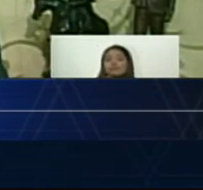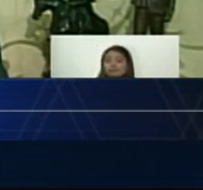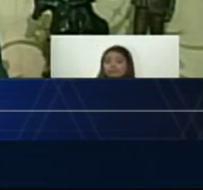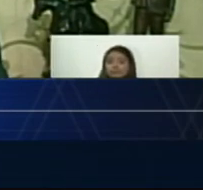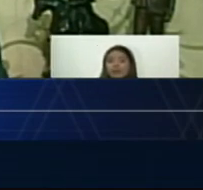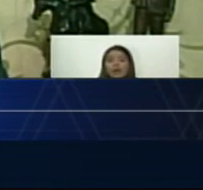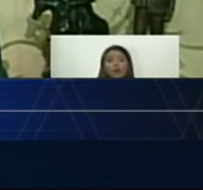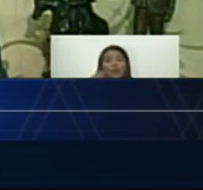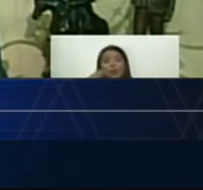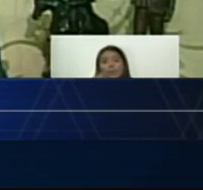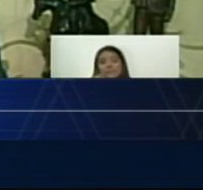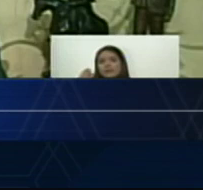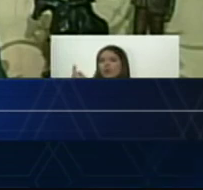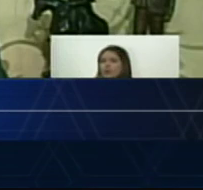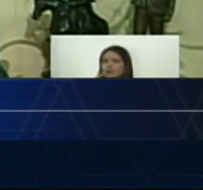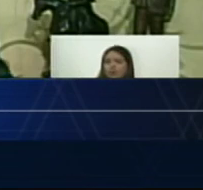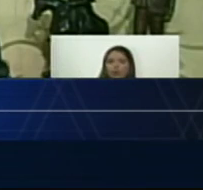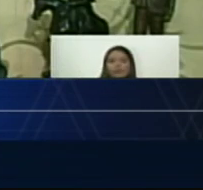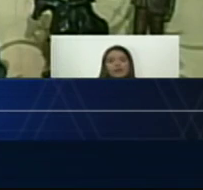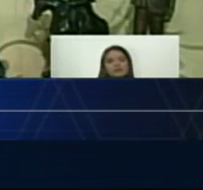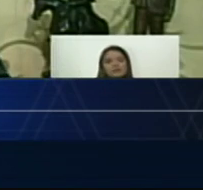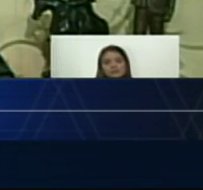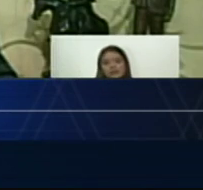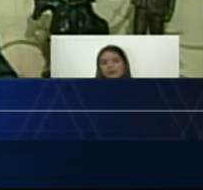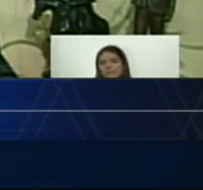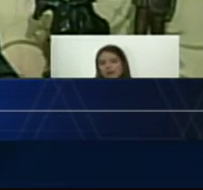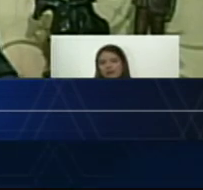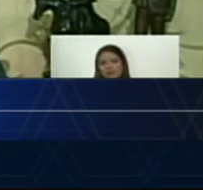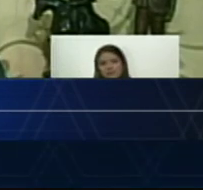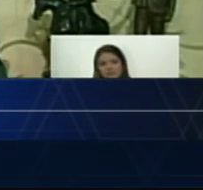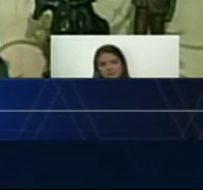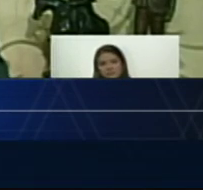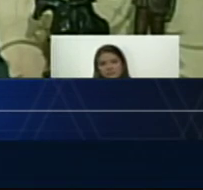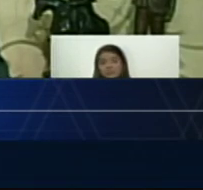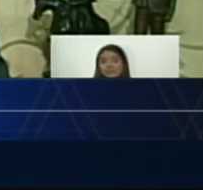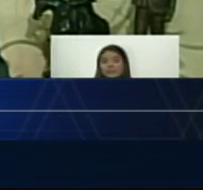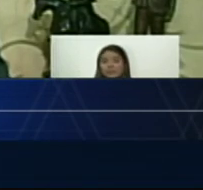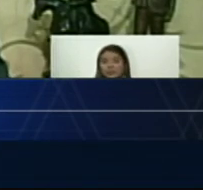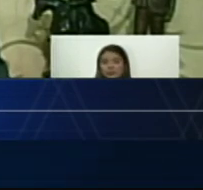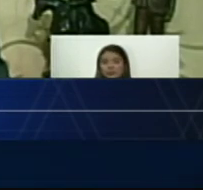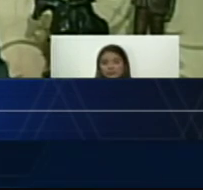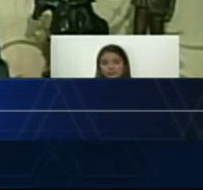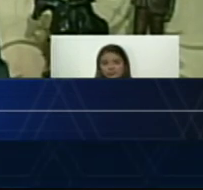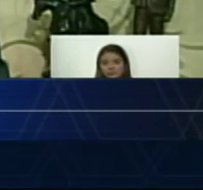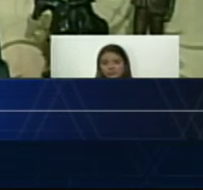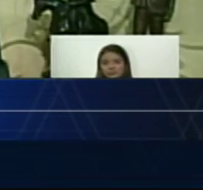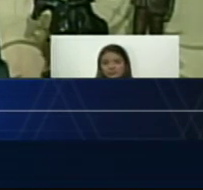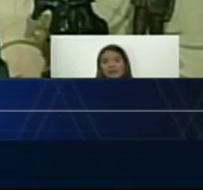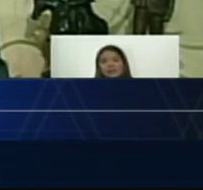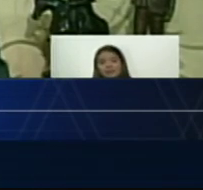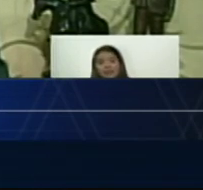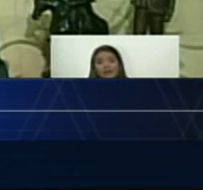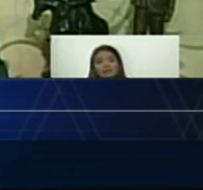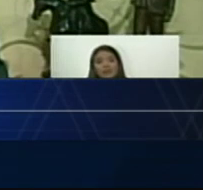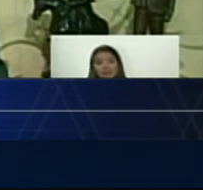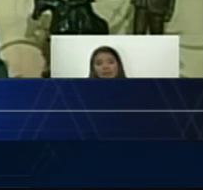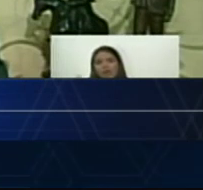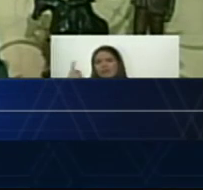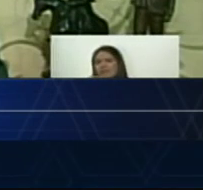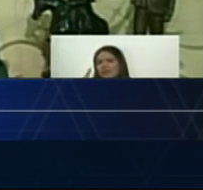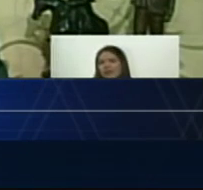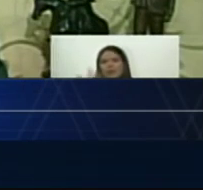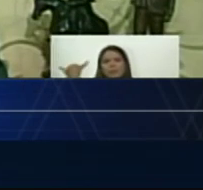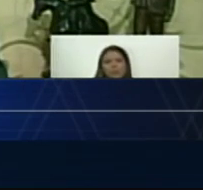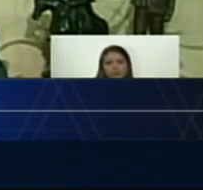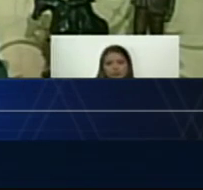de alimentos y otros productos esenciales para la vida. 2. Asignar recursos extraordinarios a proyectos previstos